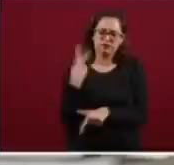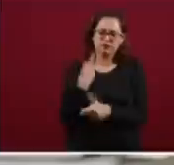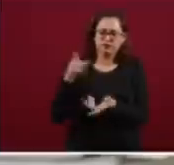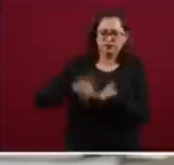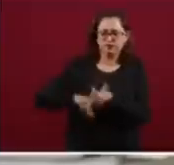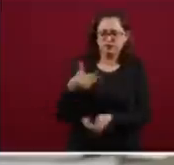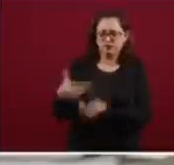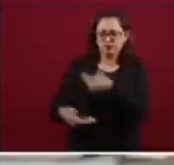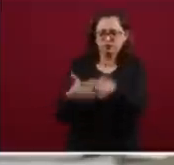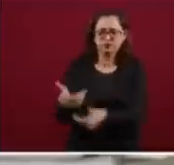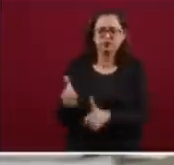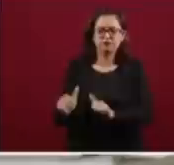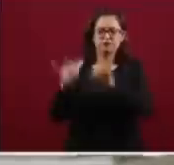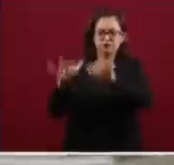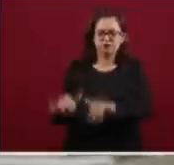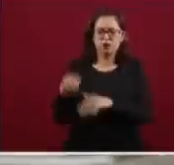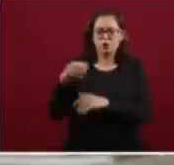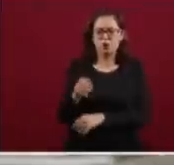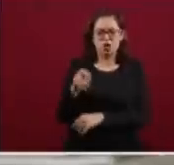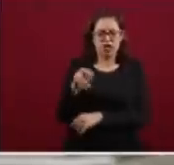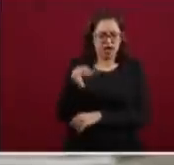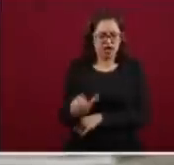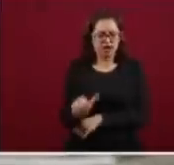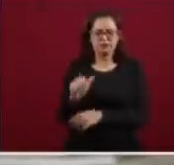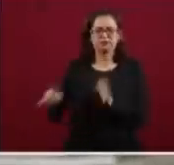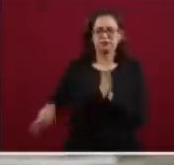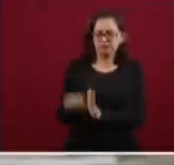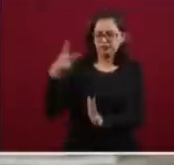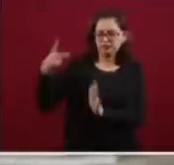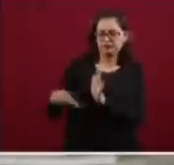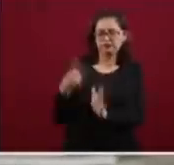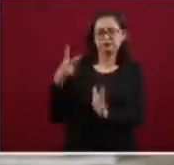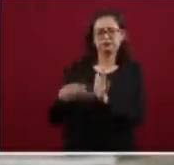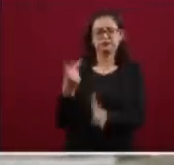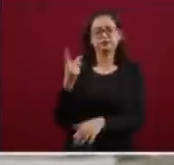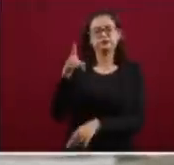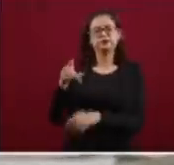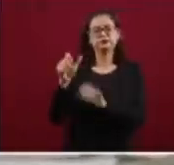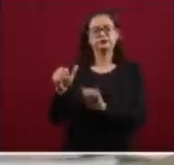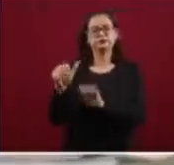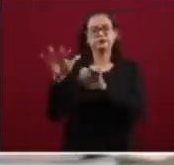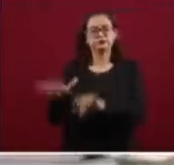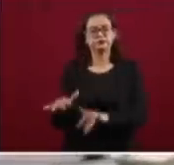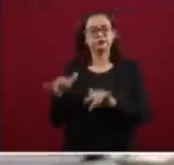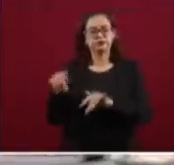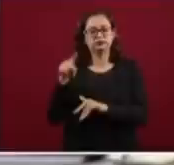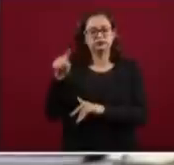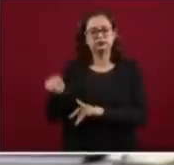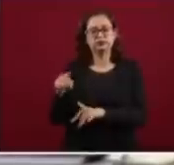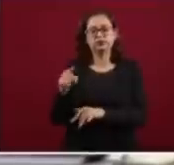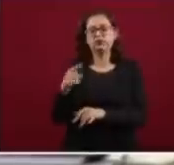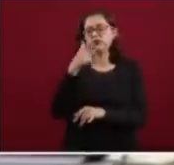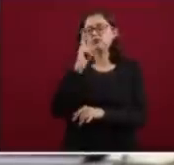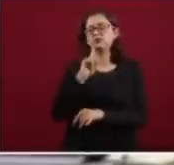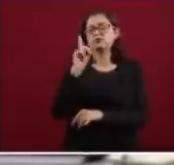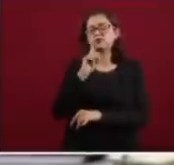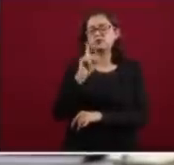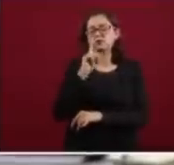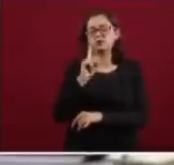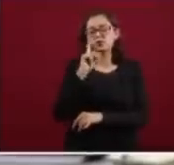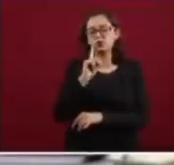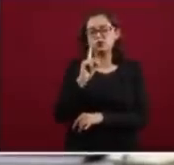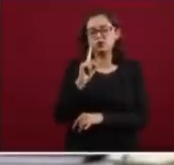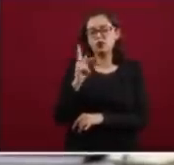proceso interno de renovación de la dirigencia morena se realizó la asamblea que le corresponde a yeidckol polevnsky y